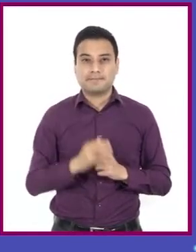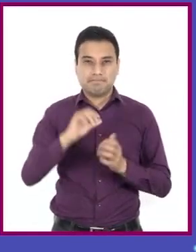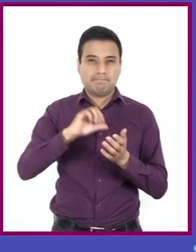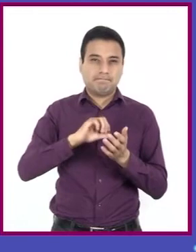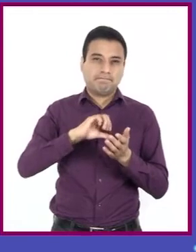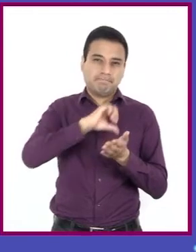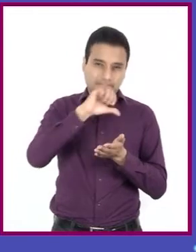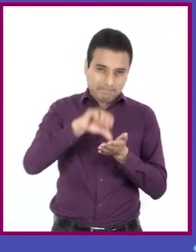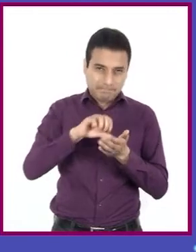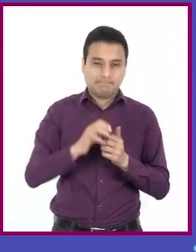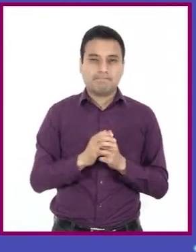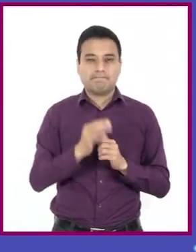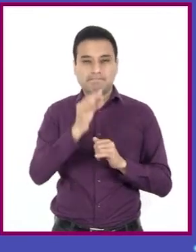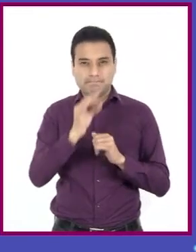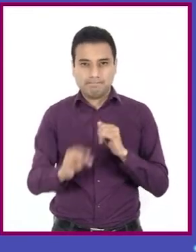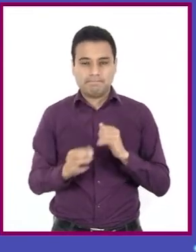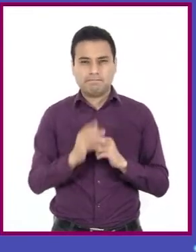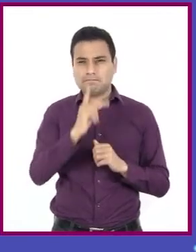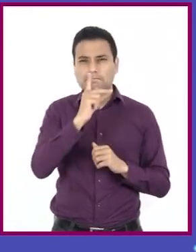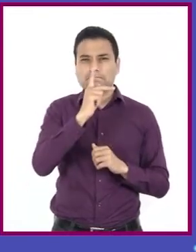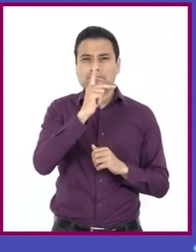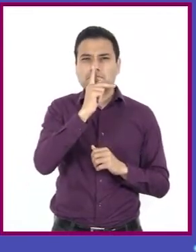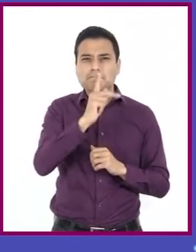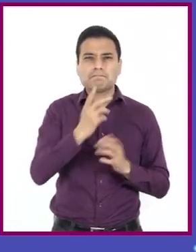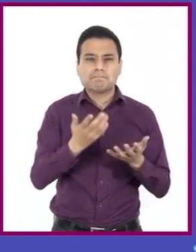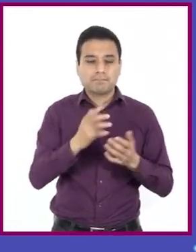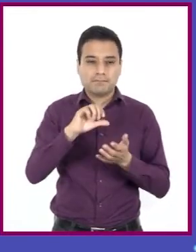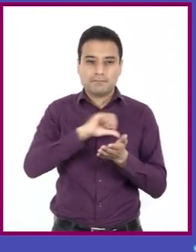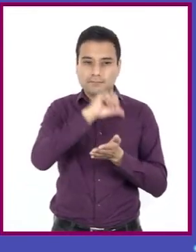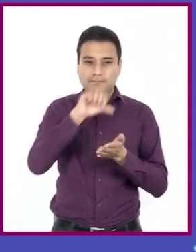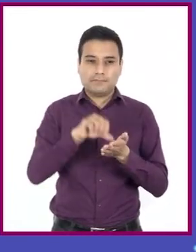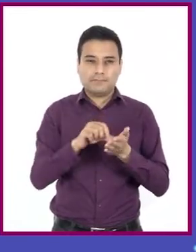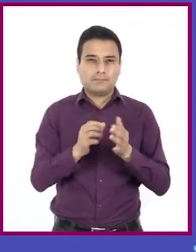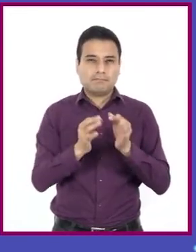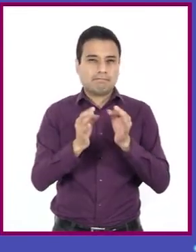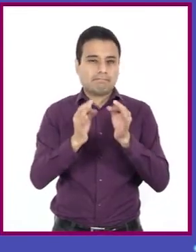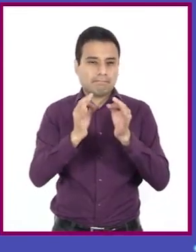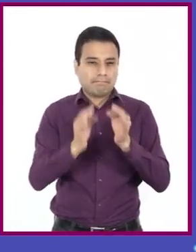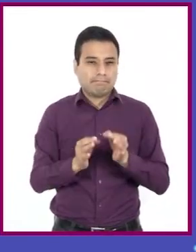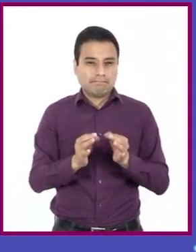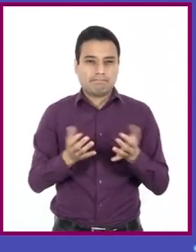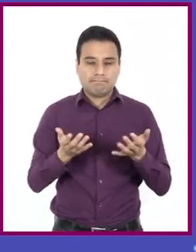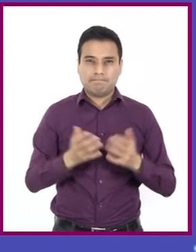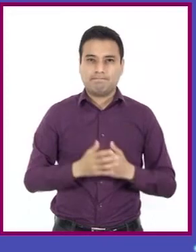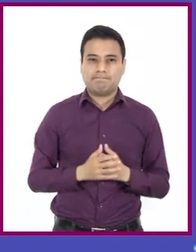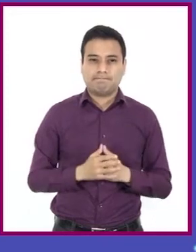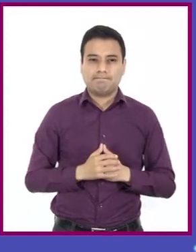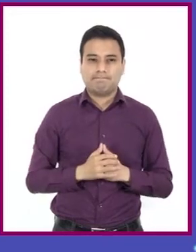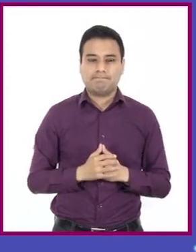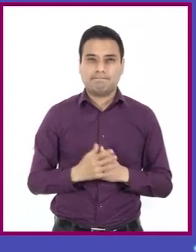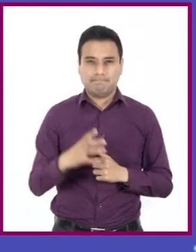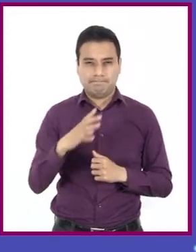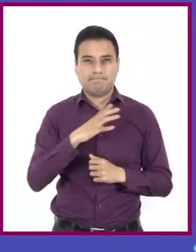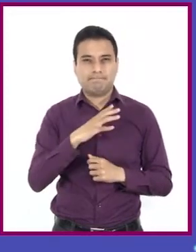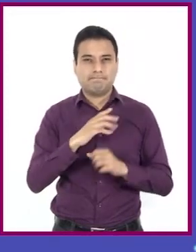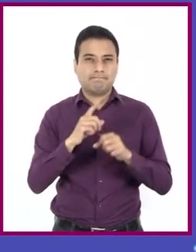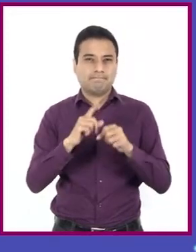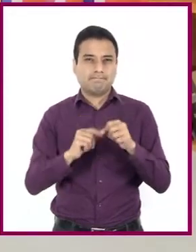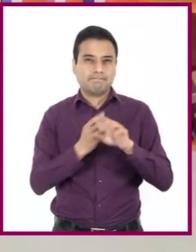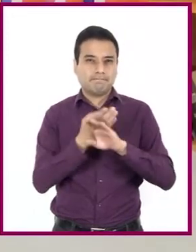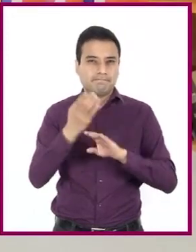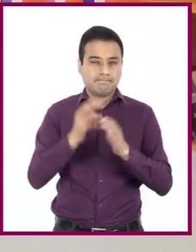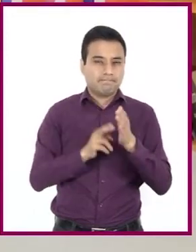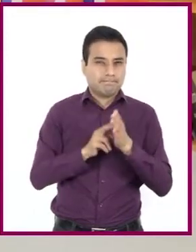final. Una de ellas está en el centro del círculo que contrasta el blanco con el negro.